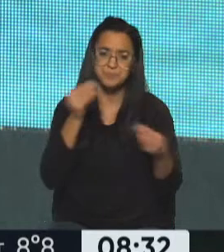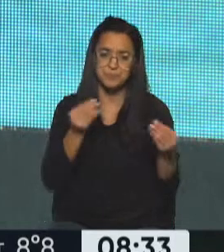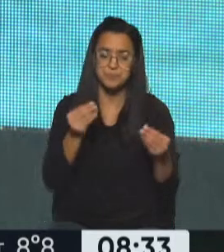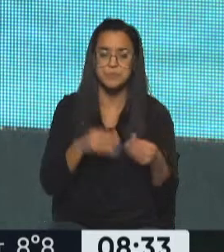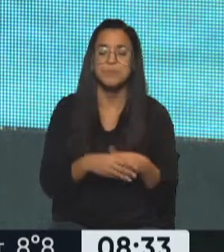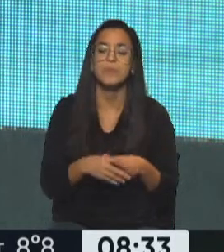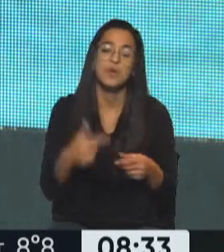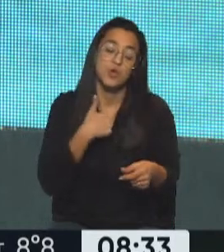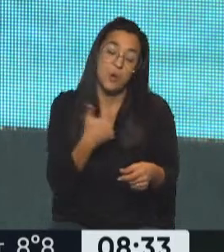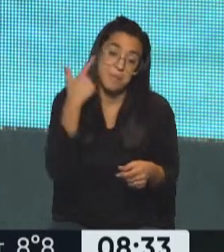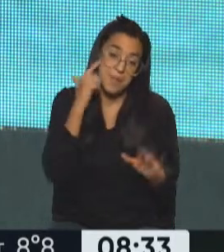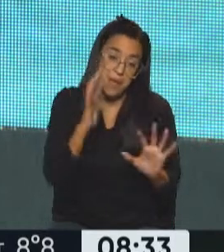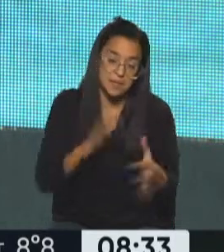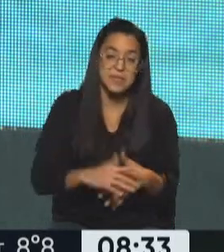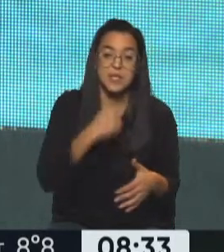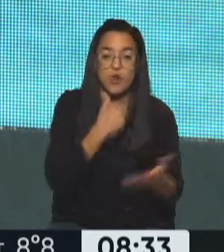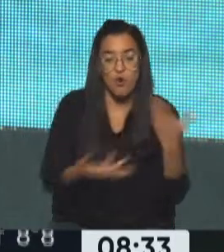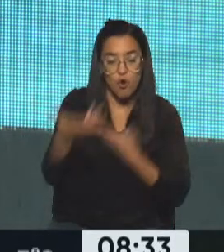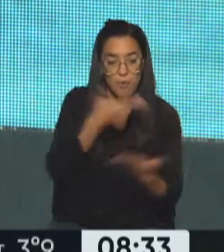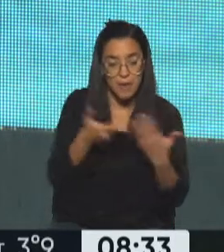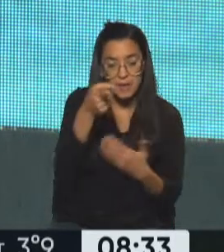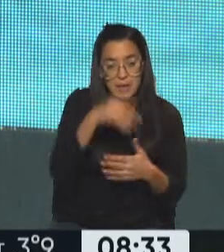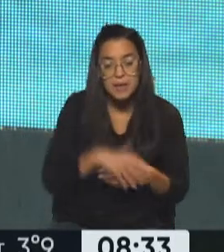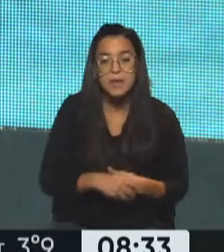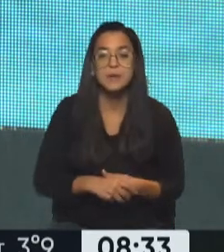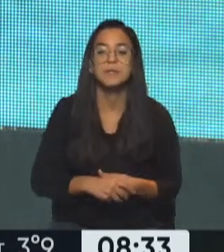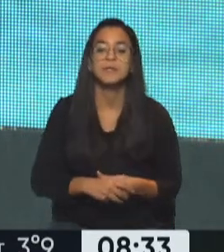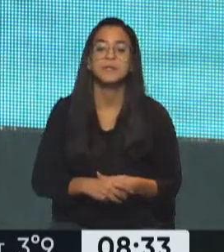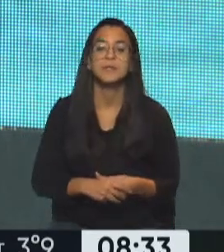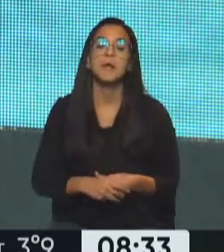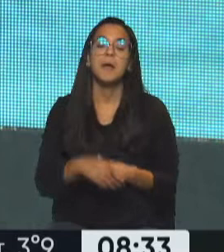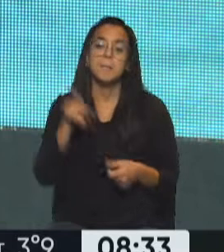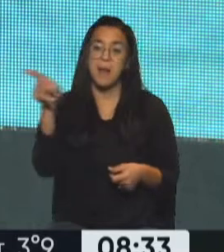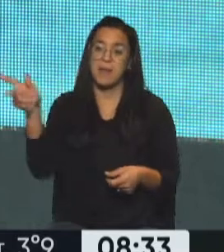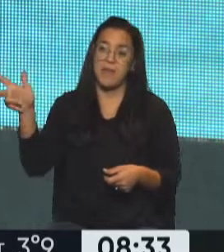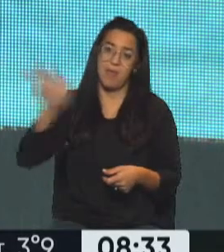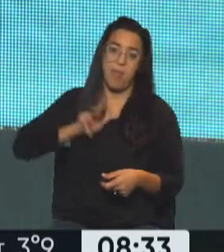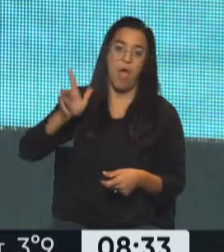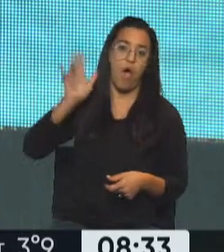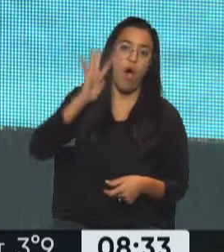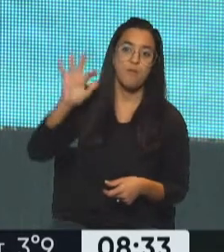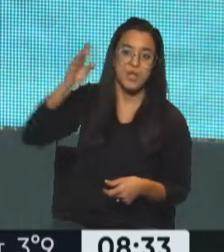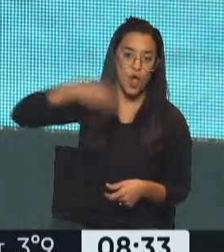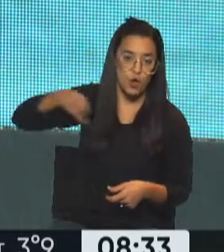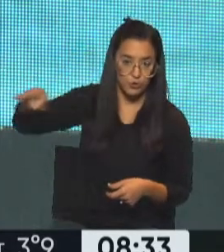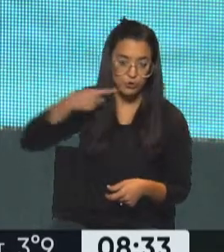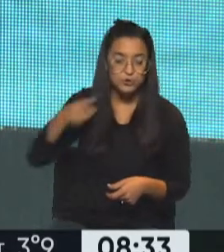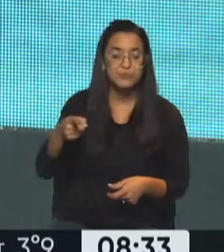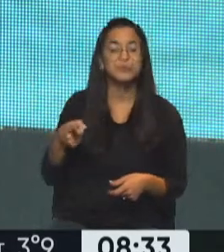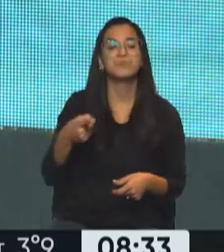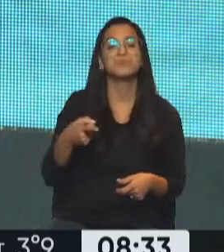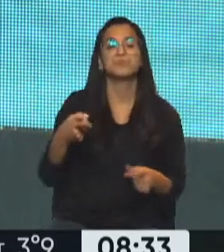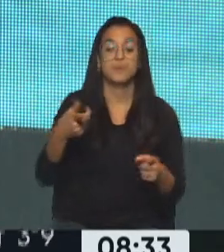siguiente, bajo mi punto de vista, y quiero compartirlo con Vero, para que ella me dé su opinión. La mesa de